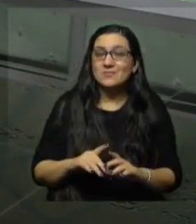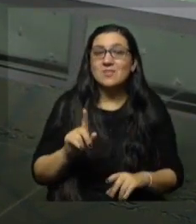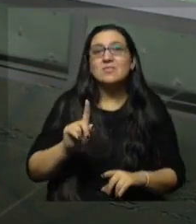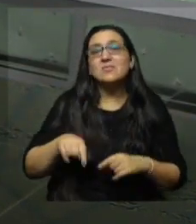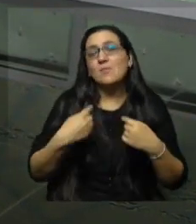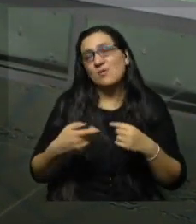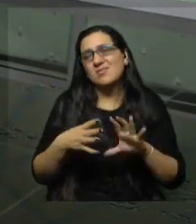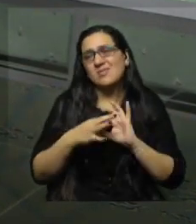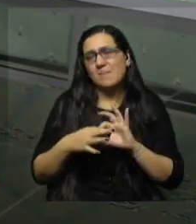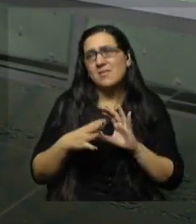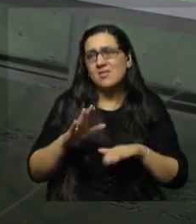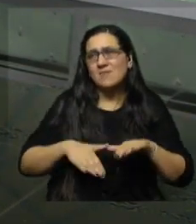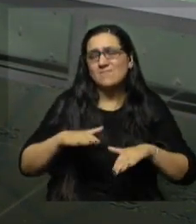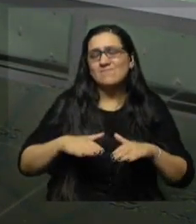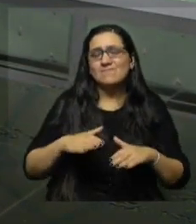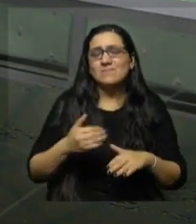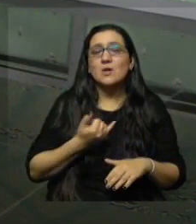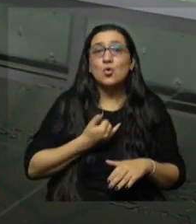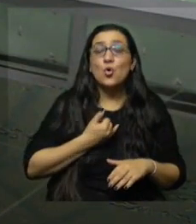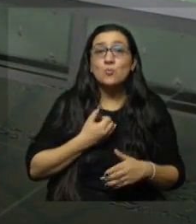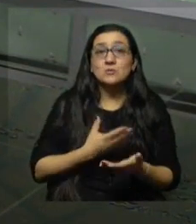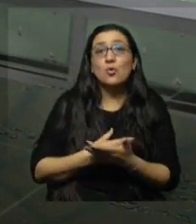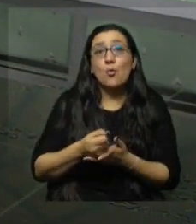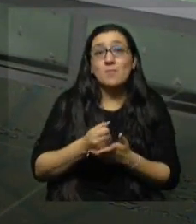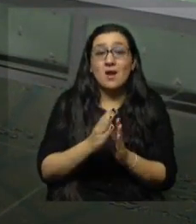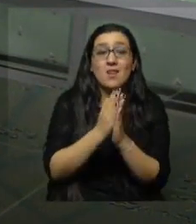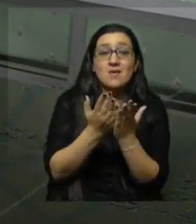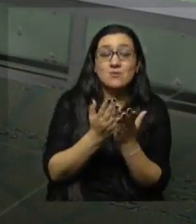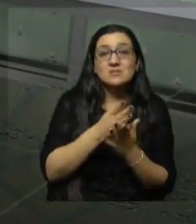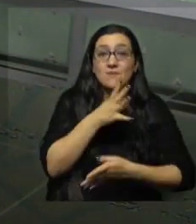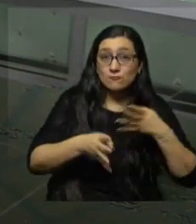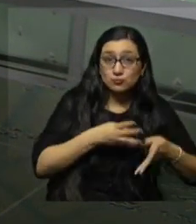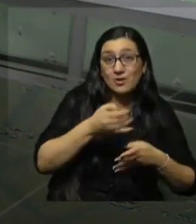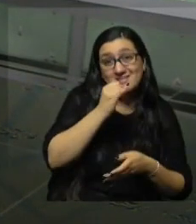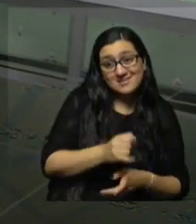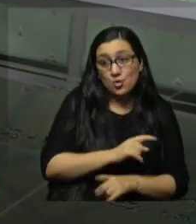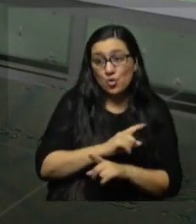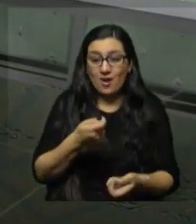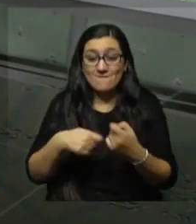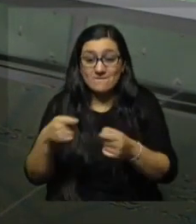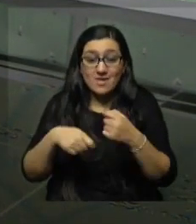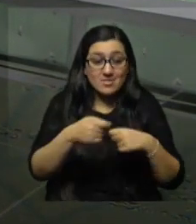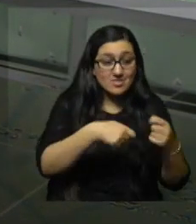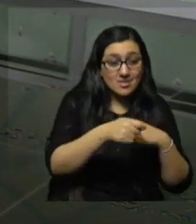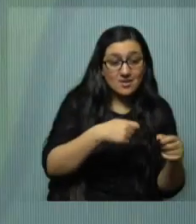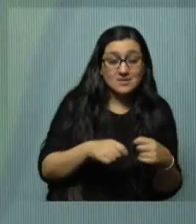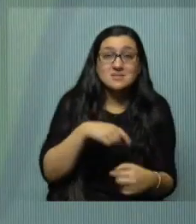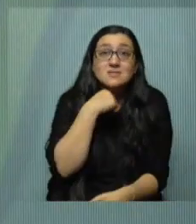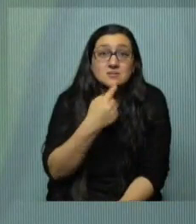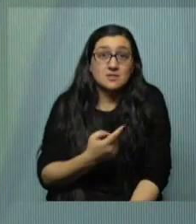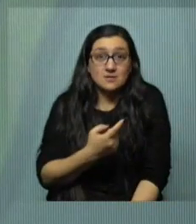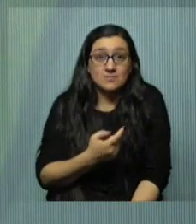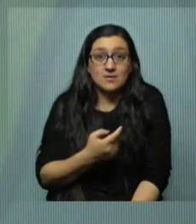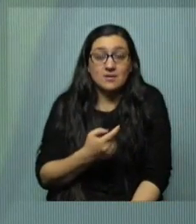mucho de cómo el libro sea recibido, cómo funcione, ¿no? Si tiene asidero realmente meternos